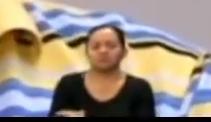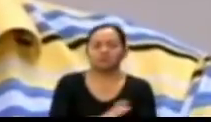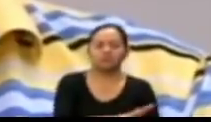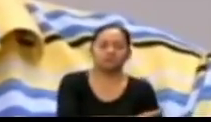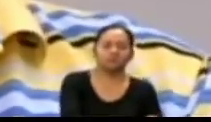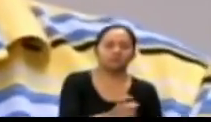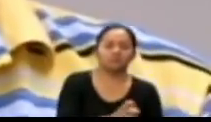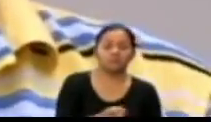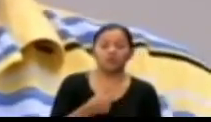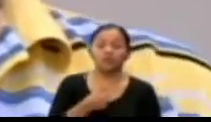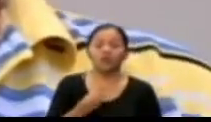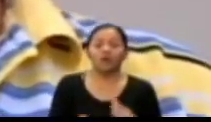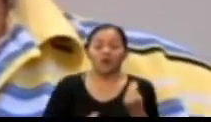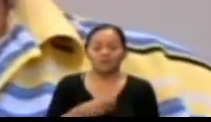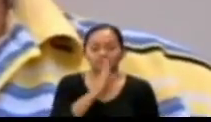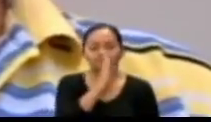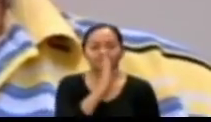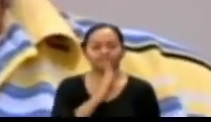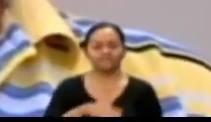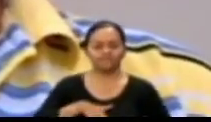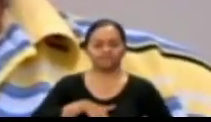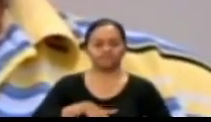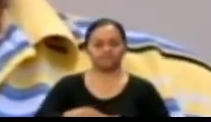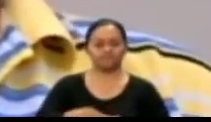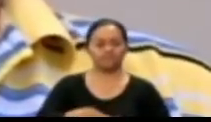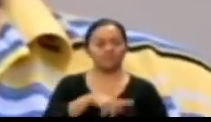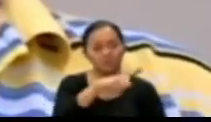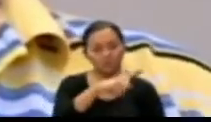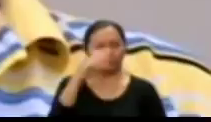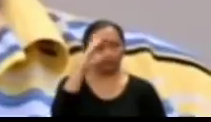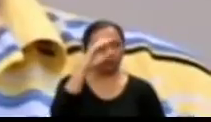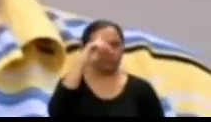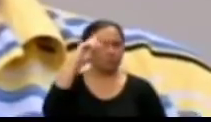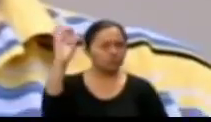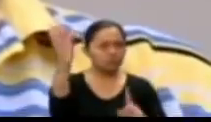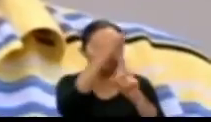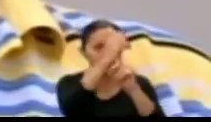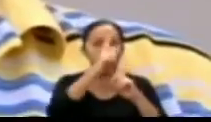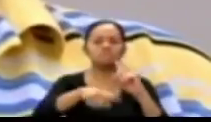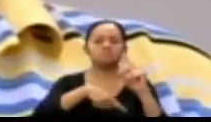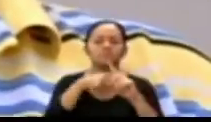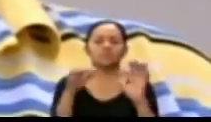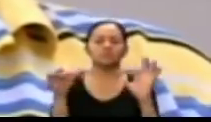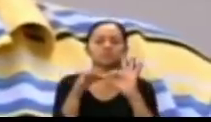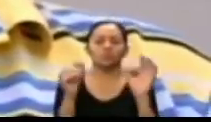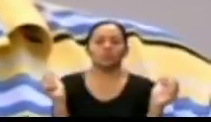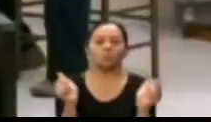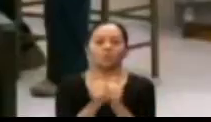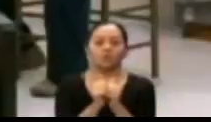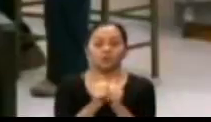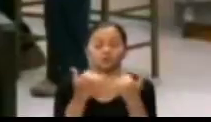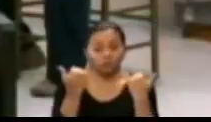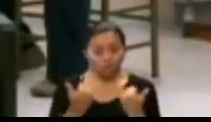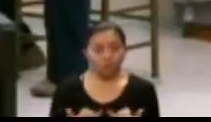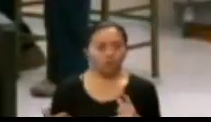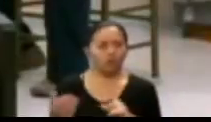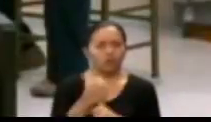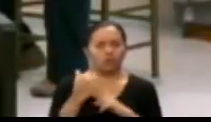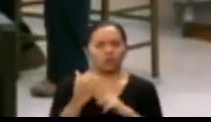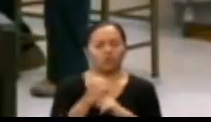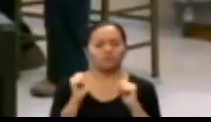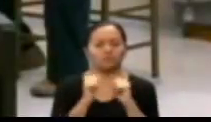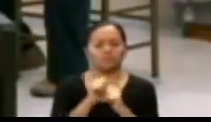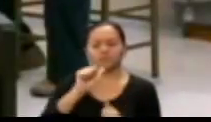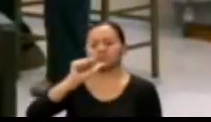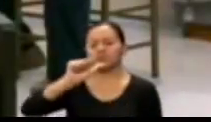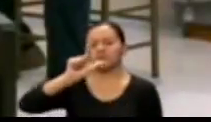seguir buscando ese sueño y es también nuestra unidad, que yo creo que es lo que estamos logrando con el ALBA,